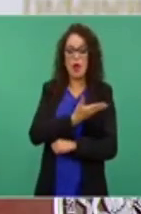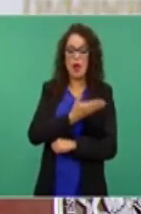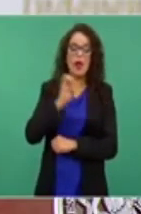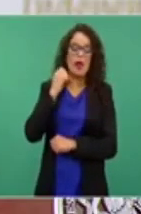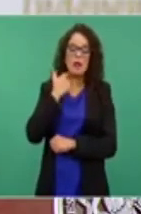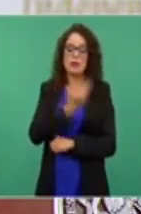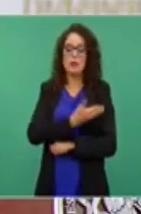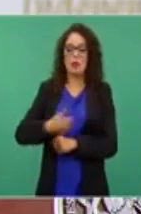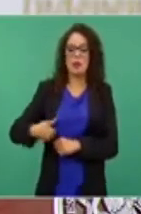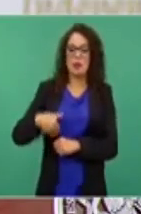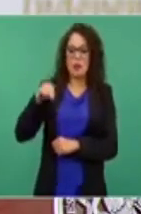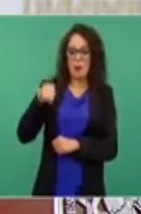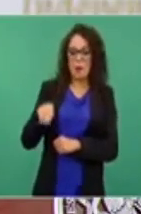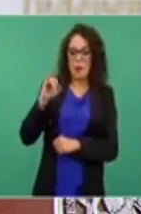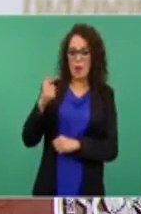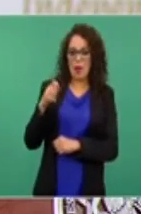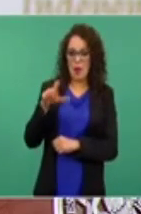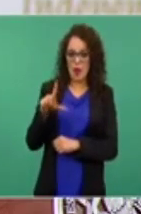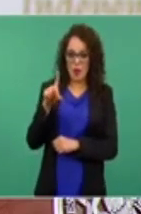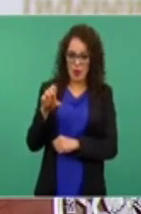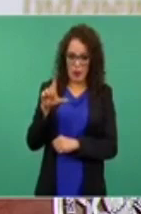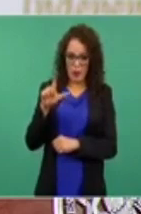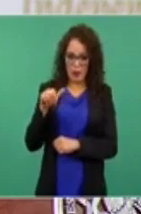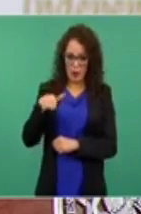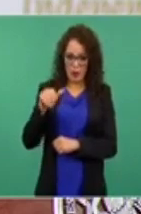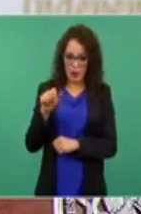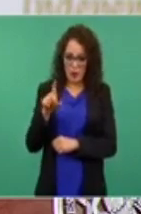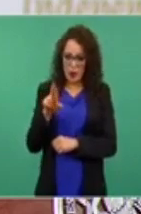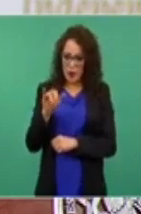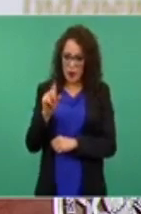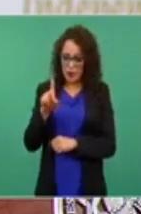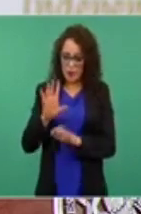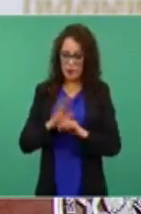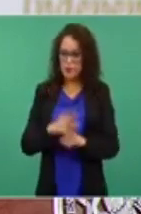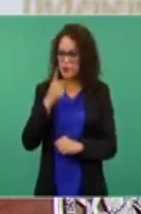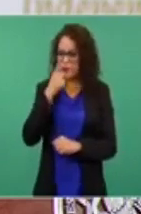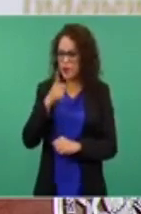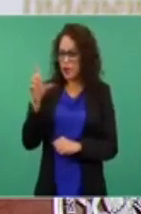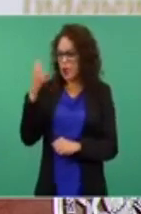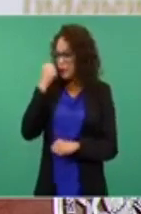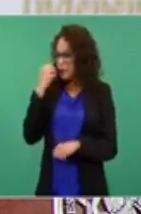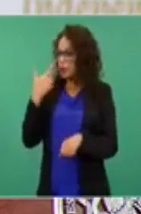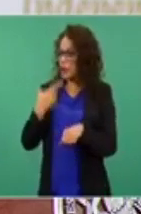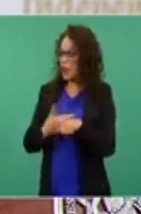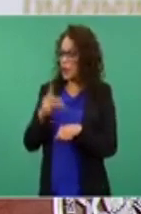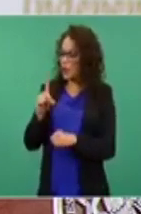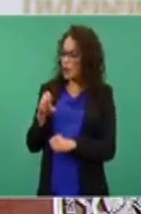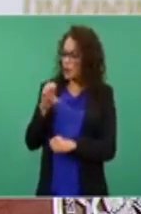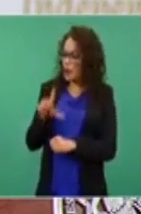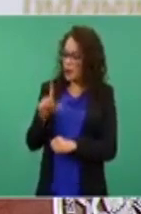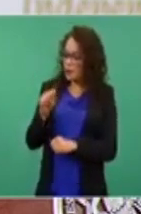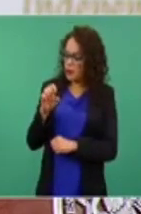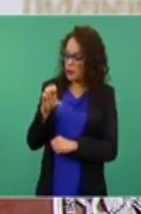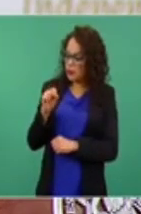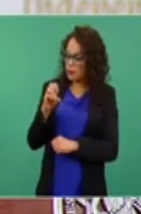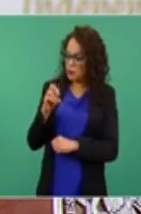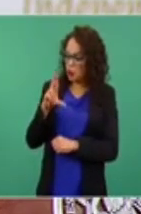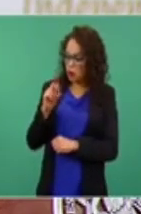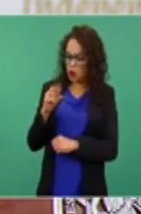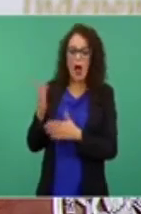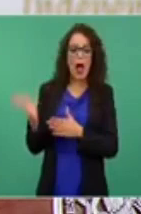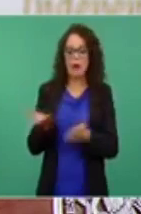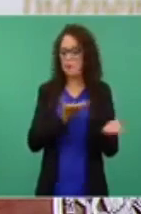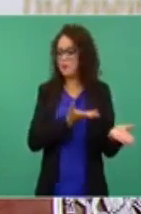hay una anécdota de que el secretario del Tesoro recibe al entonces secretario de